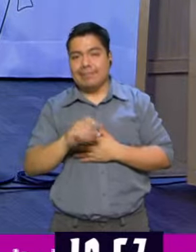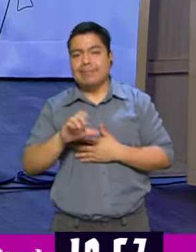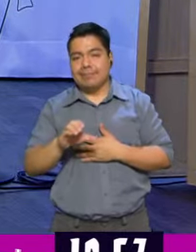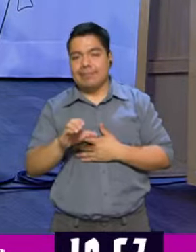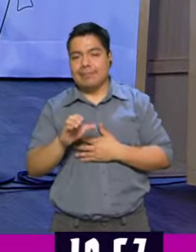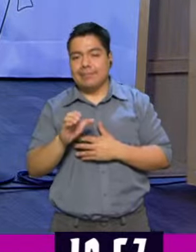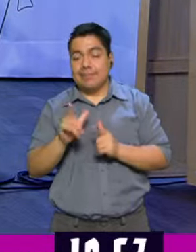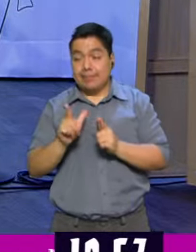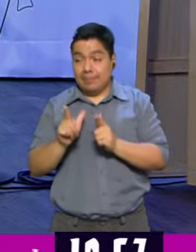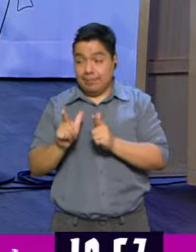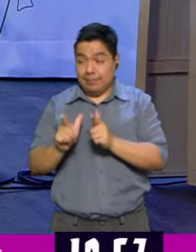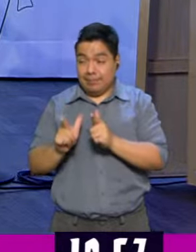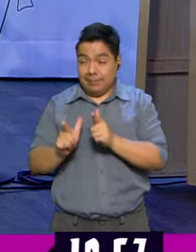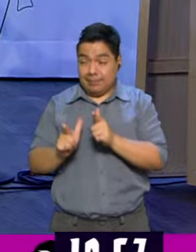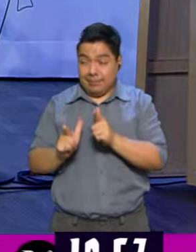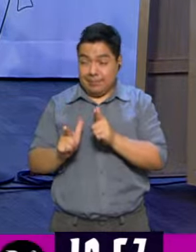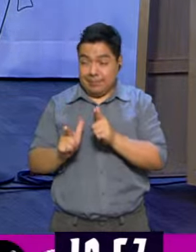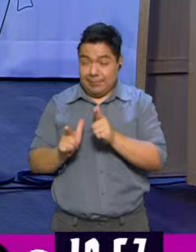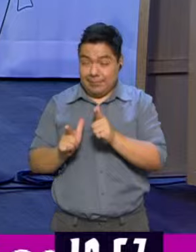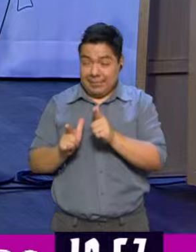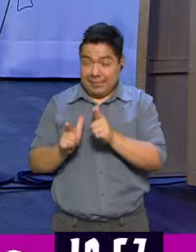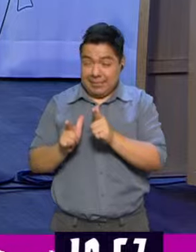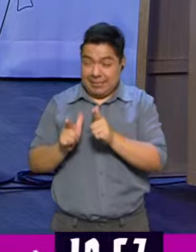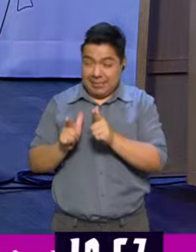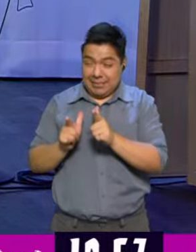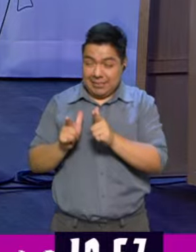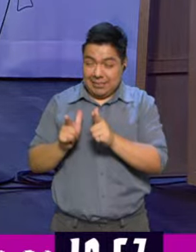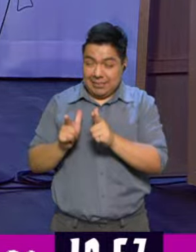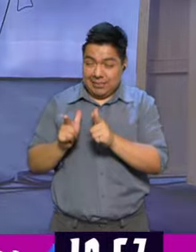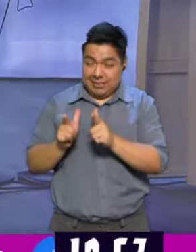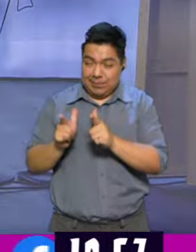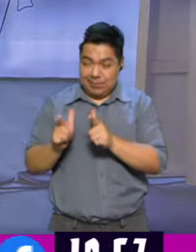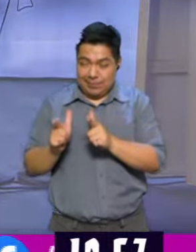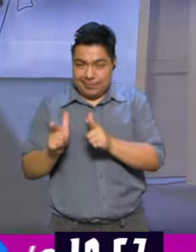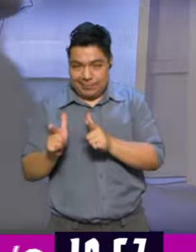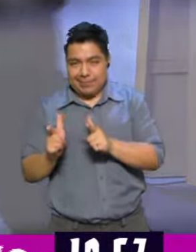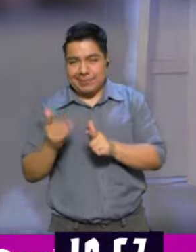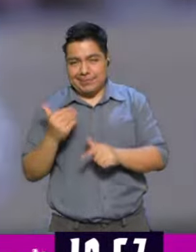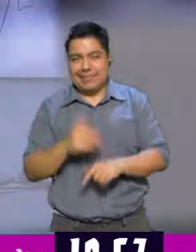Lenta. Vámonos, en lo que llegamos. Venga, Cámara Lenta, coño. Tú,